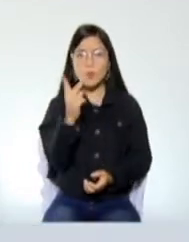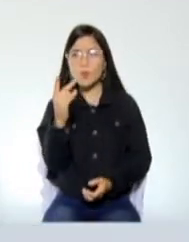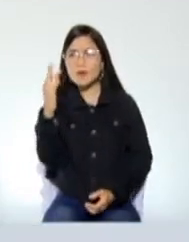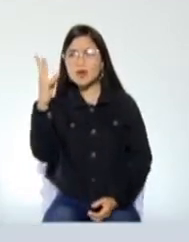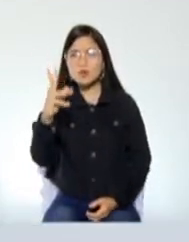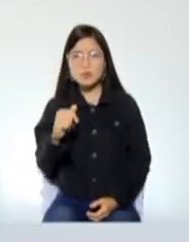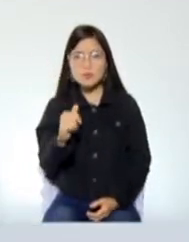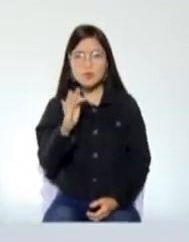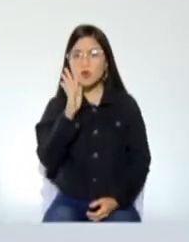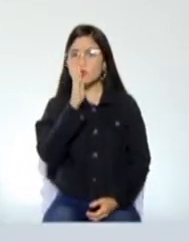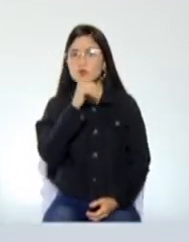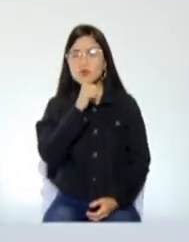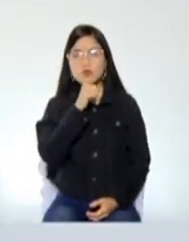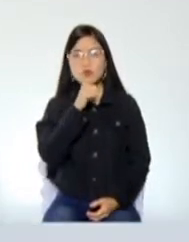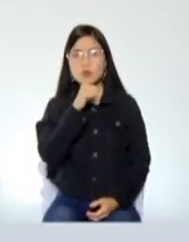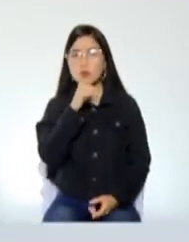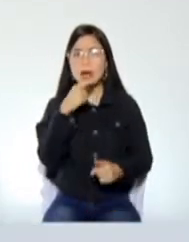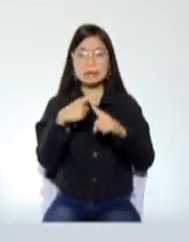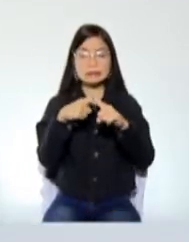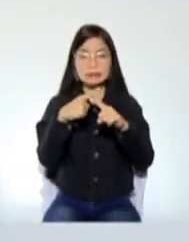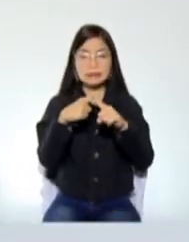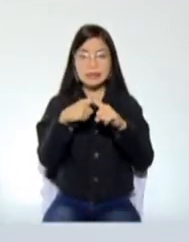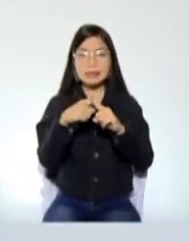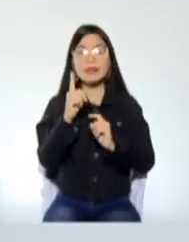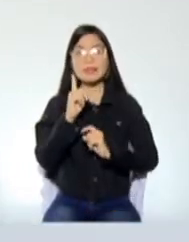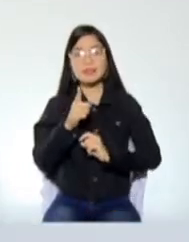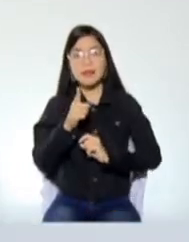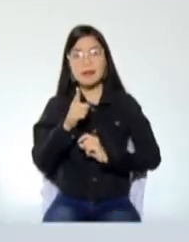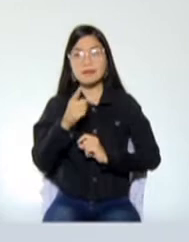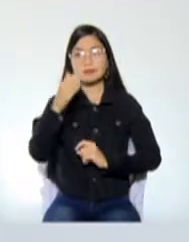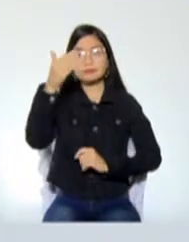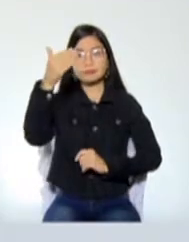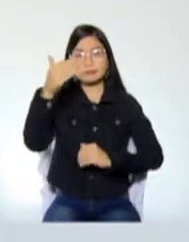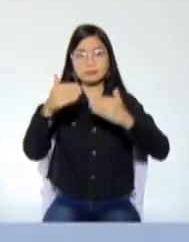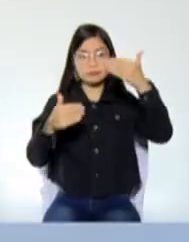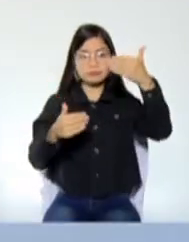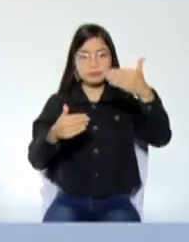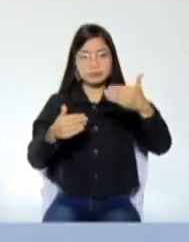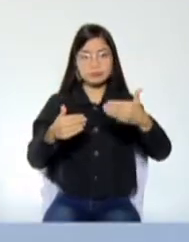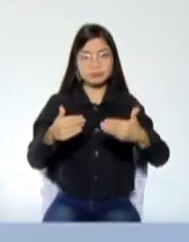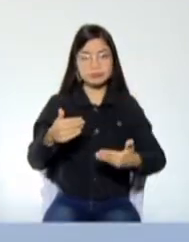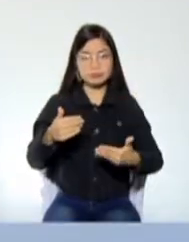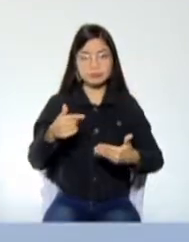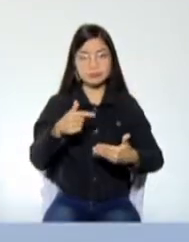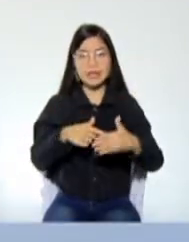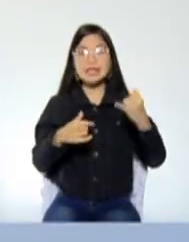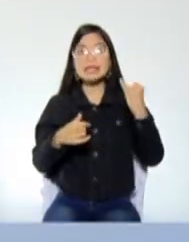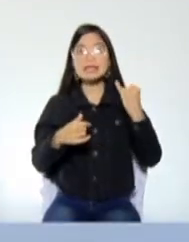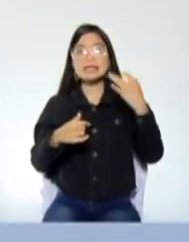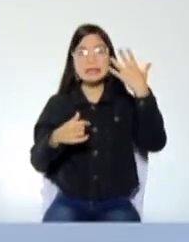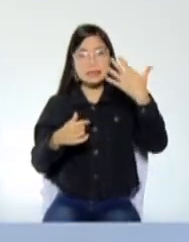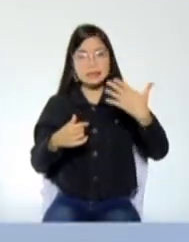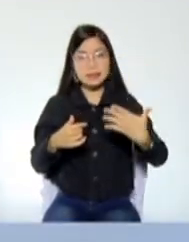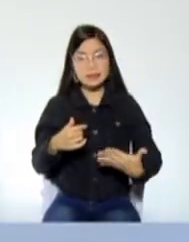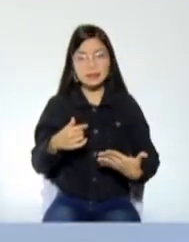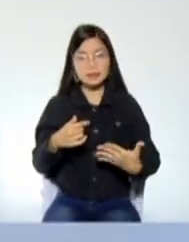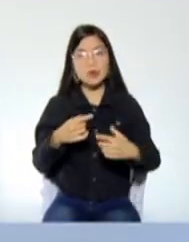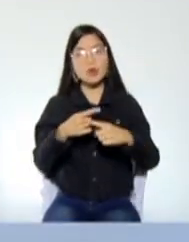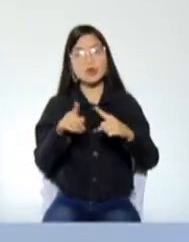letras también deben quedarse del lado izquierdo, y los que no poseen letras deben pasar al lado